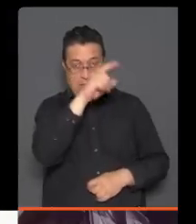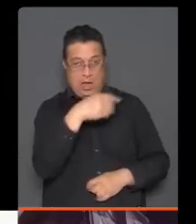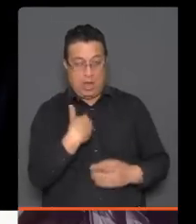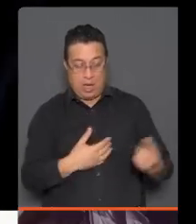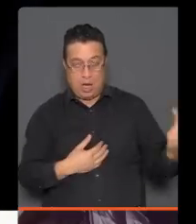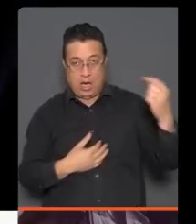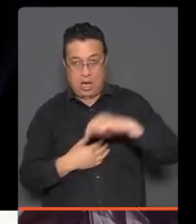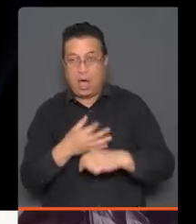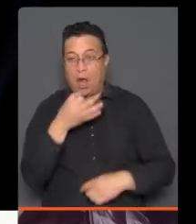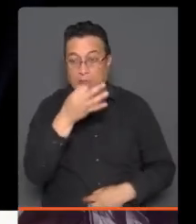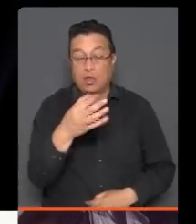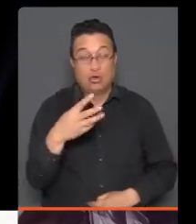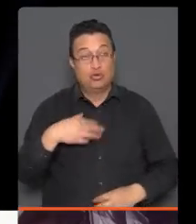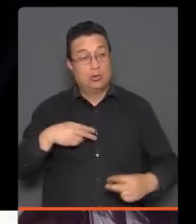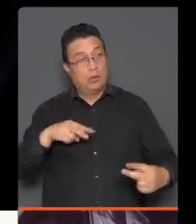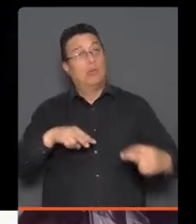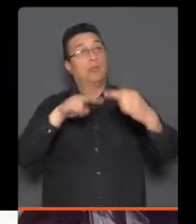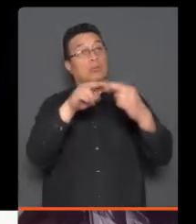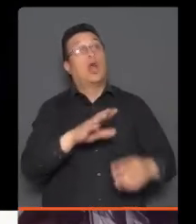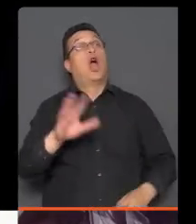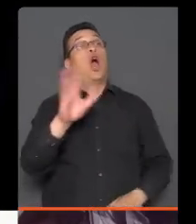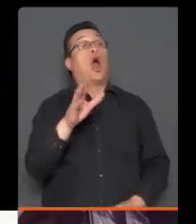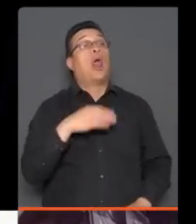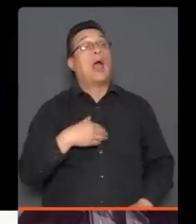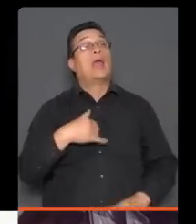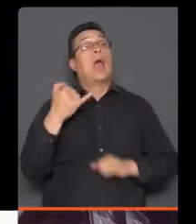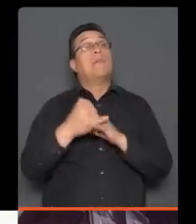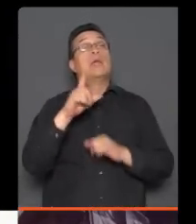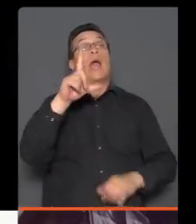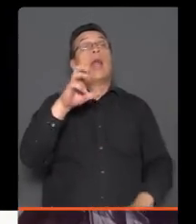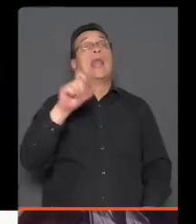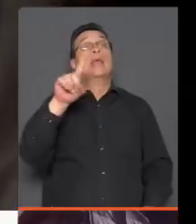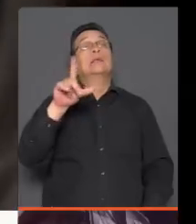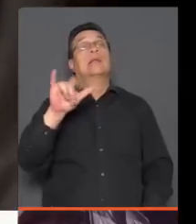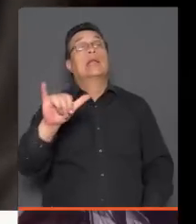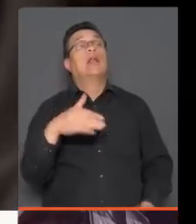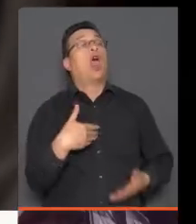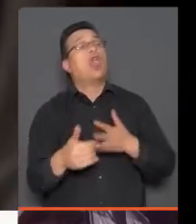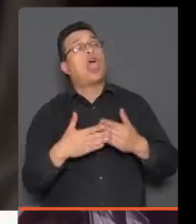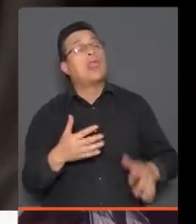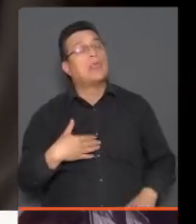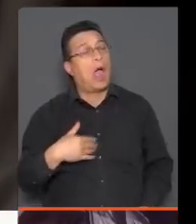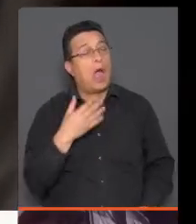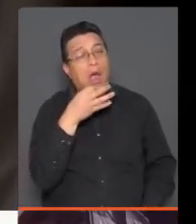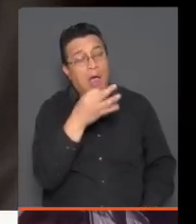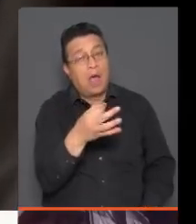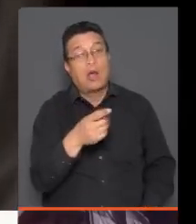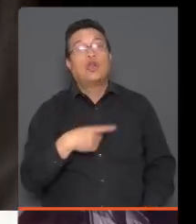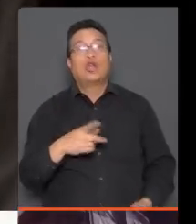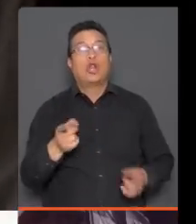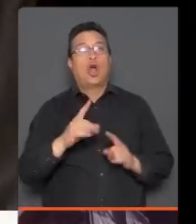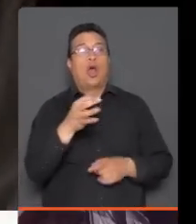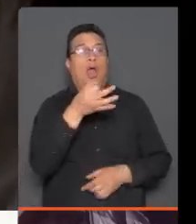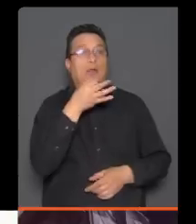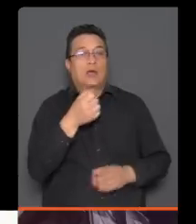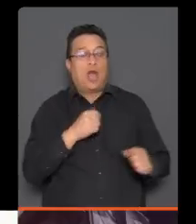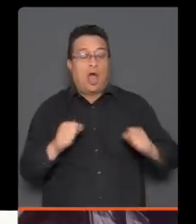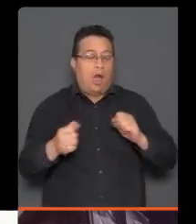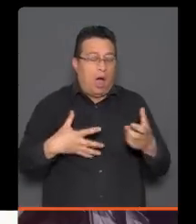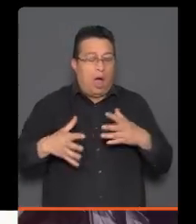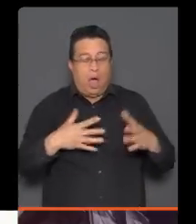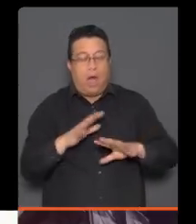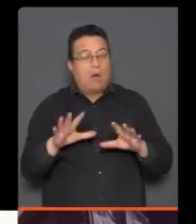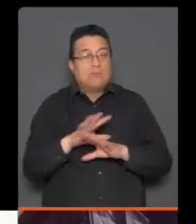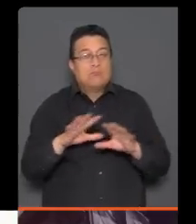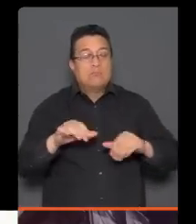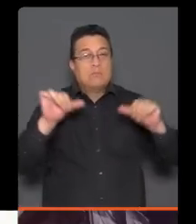Cuando yo lo veo y le digo, hola, ¿y la Leslie dónde está? Me dice, hola, no, lo que pasa es que convulsionó, se sintió mal y convulsionó.